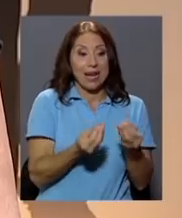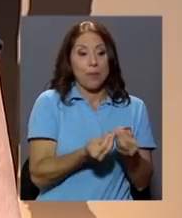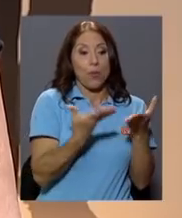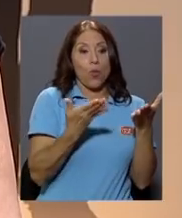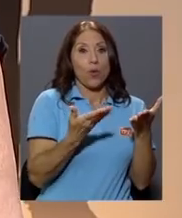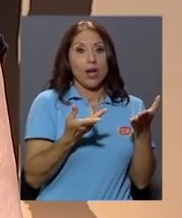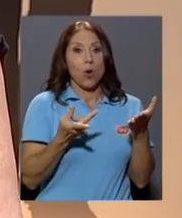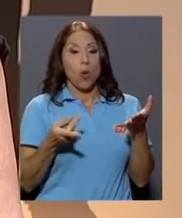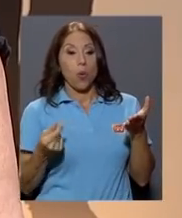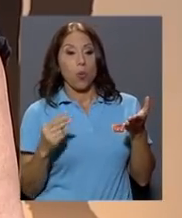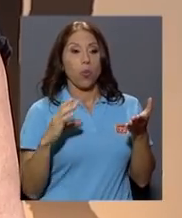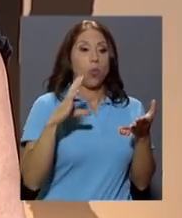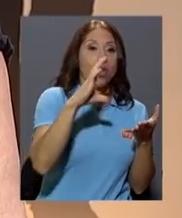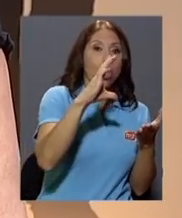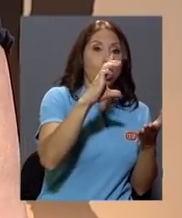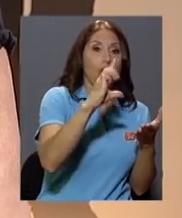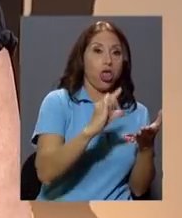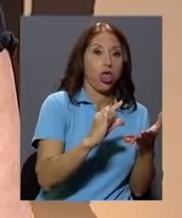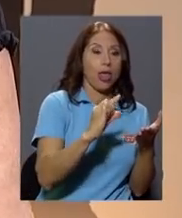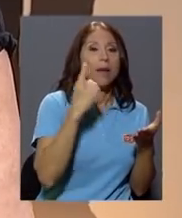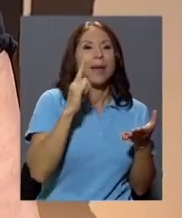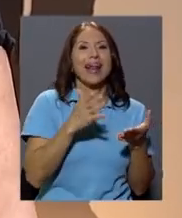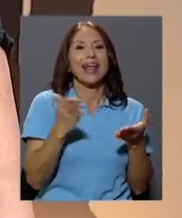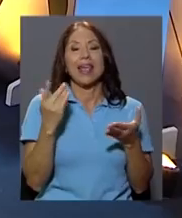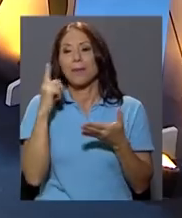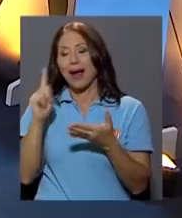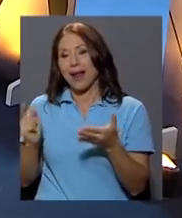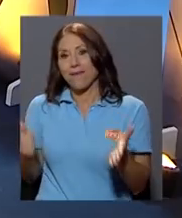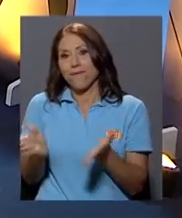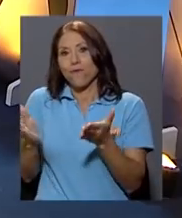en lo público para fomentar lo privado.